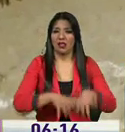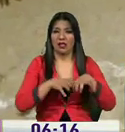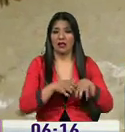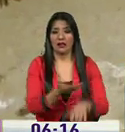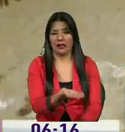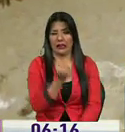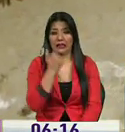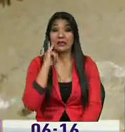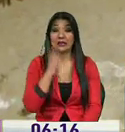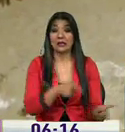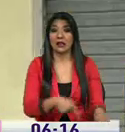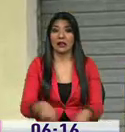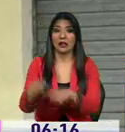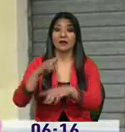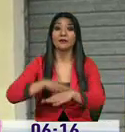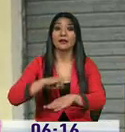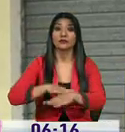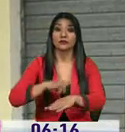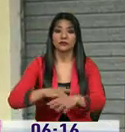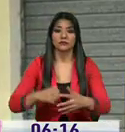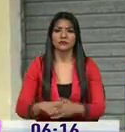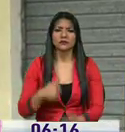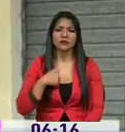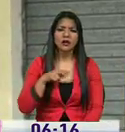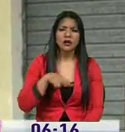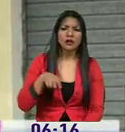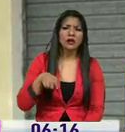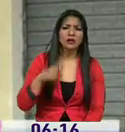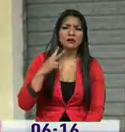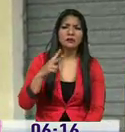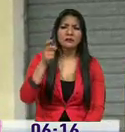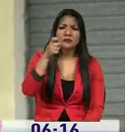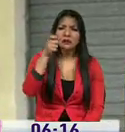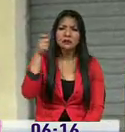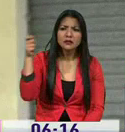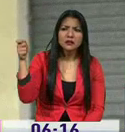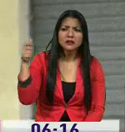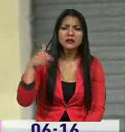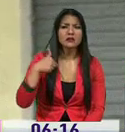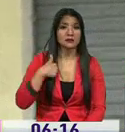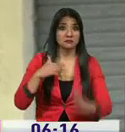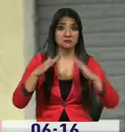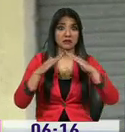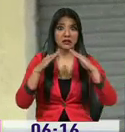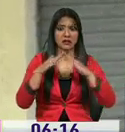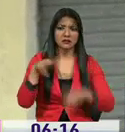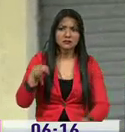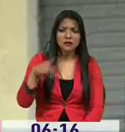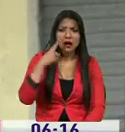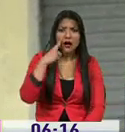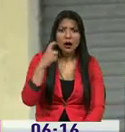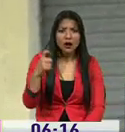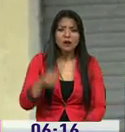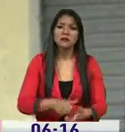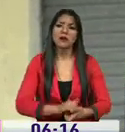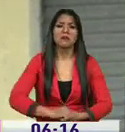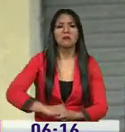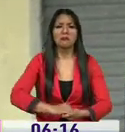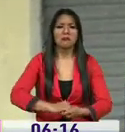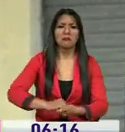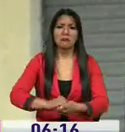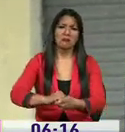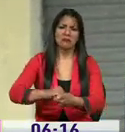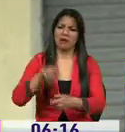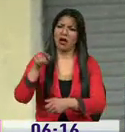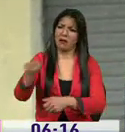casa y llevarla a un baño. Me asomo ahí a la ventana de mi casa y me encuentro con el señor que va llevando a la niña para abajo a los